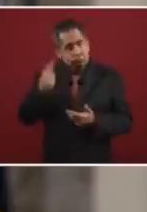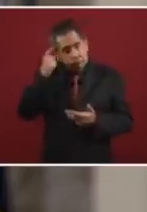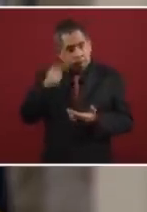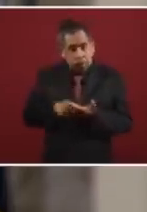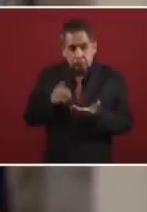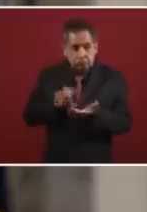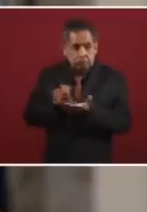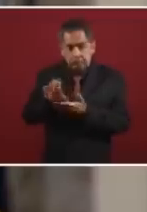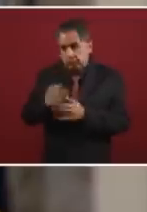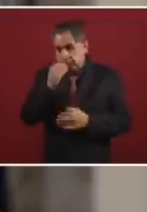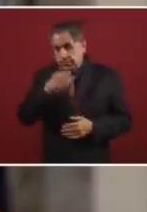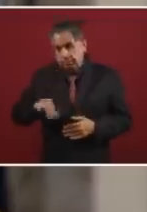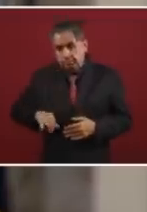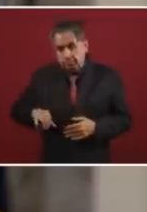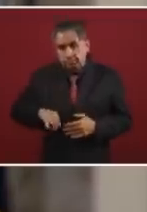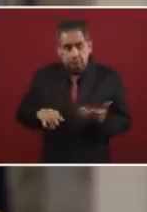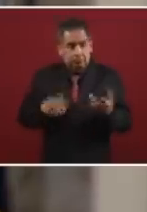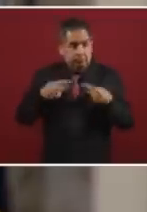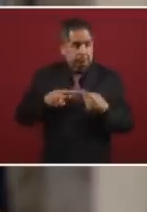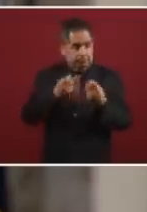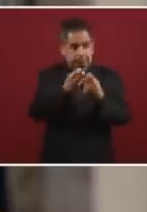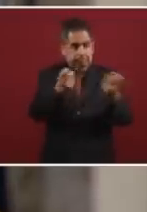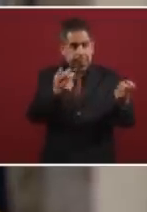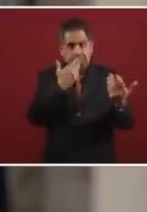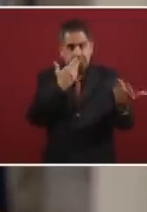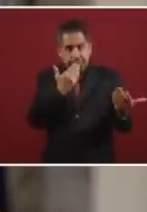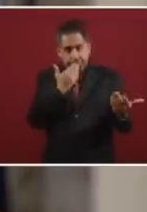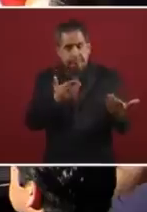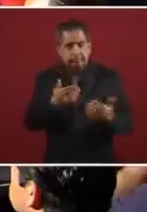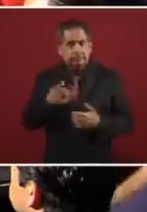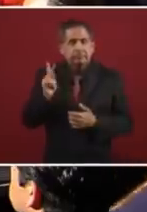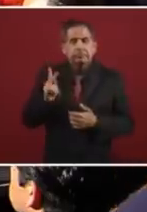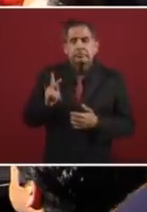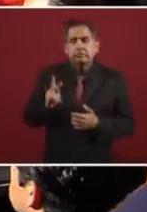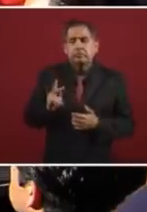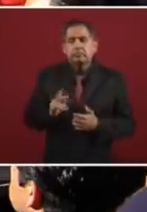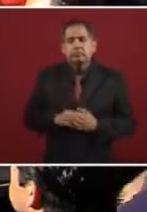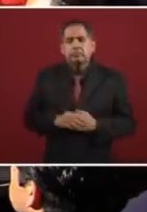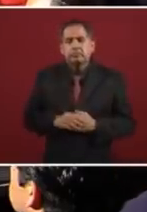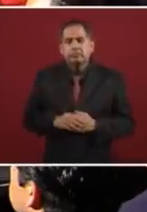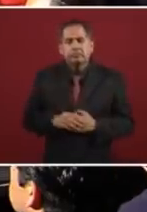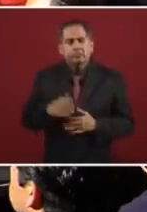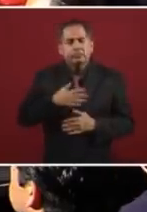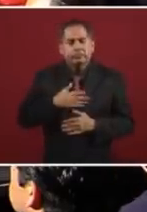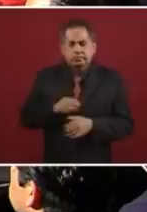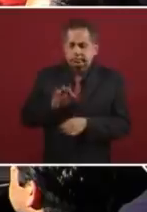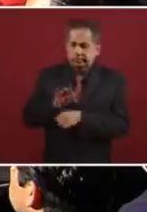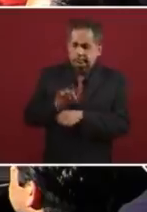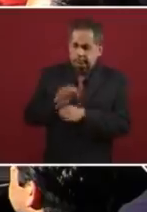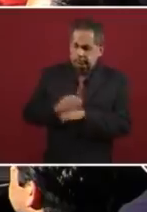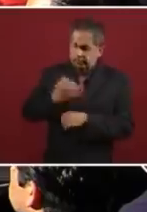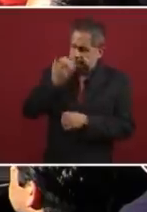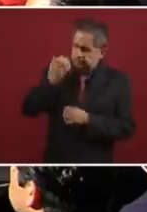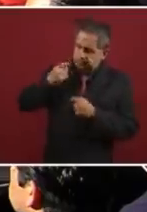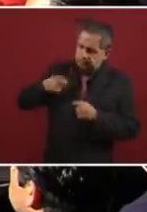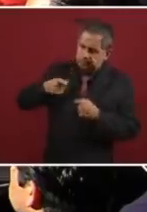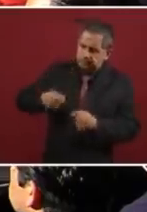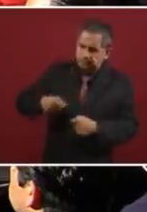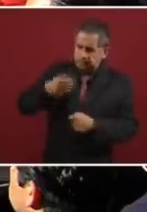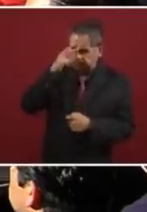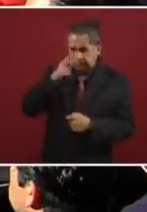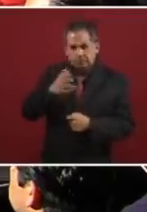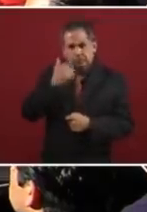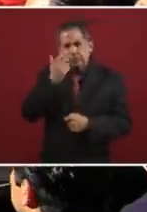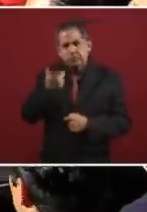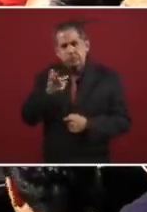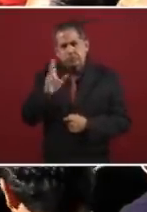interesante por parte de la gente aquí presente pero como defensor de las tradiciones de méxico o sea